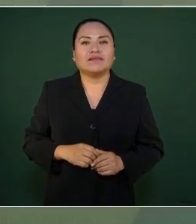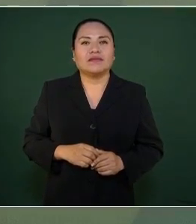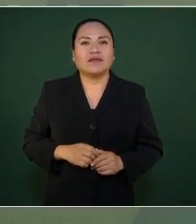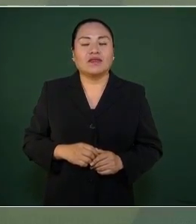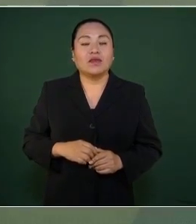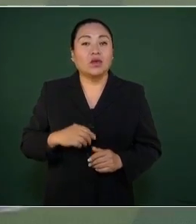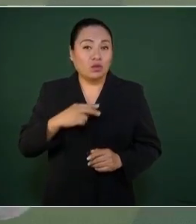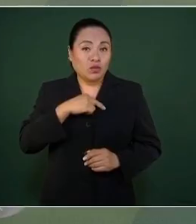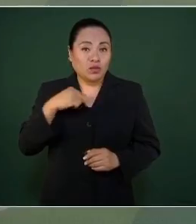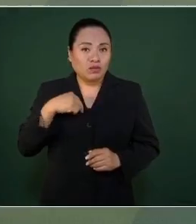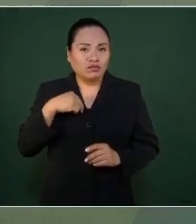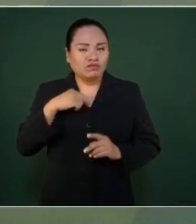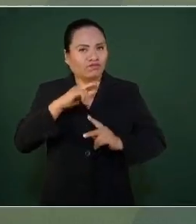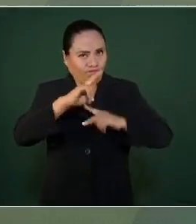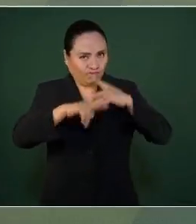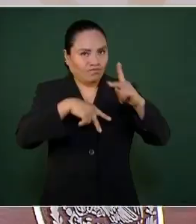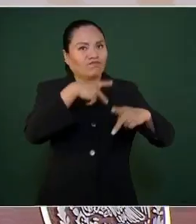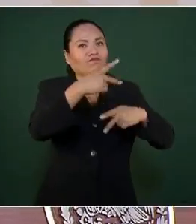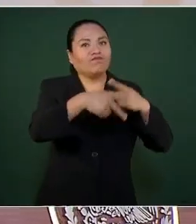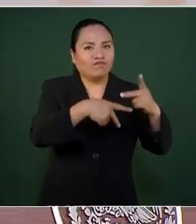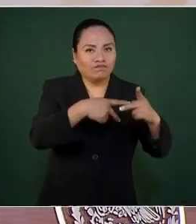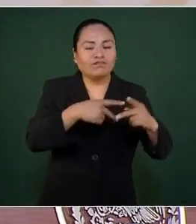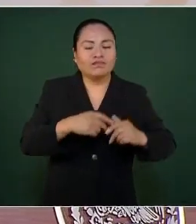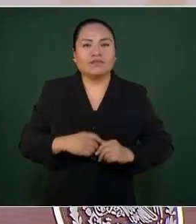al acto